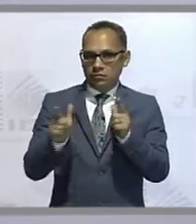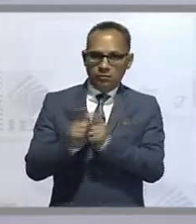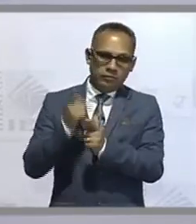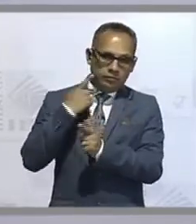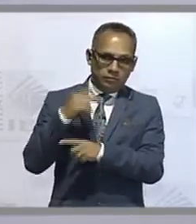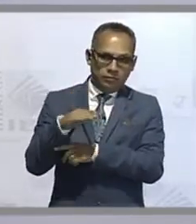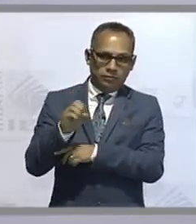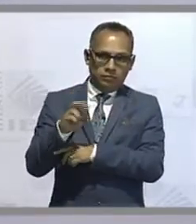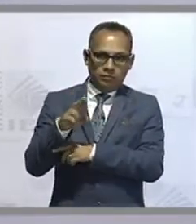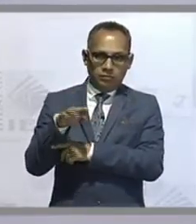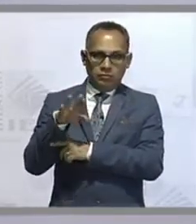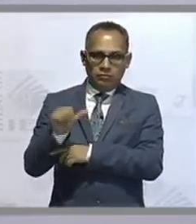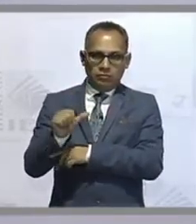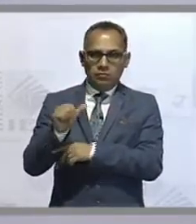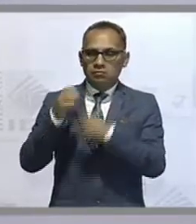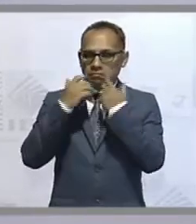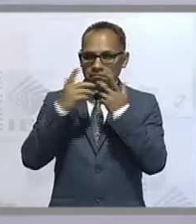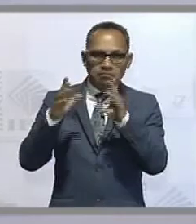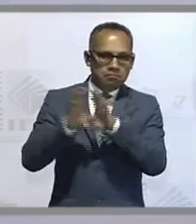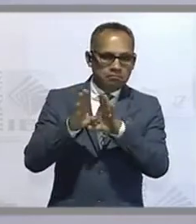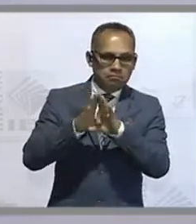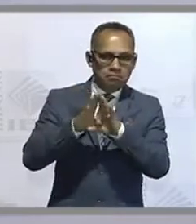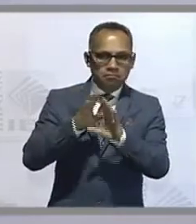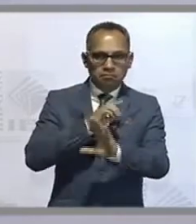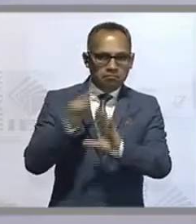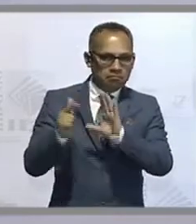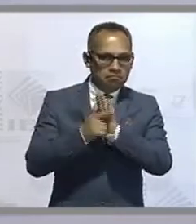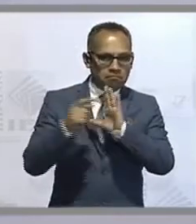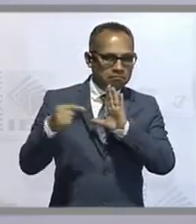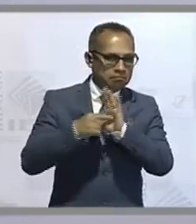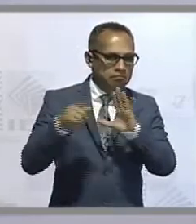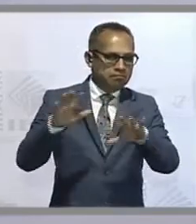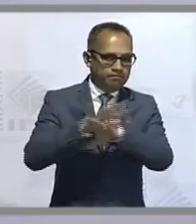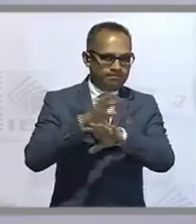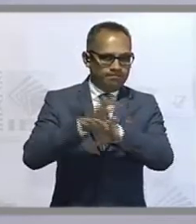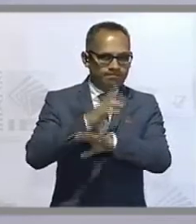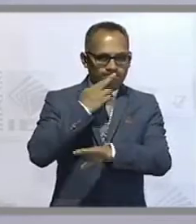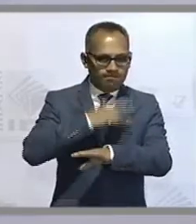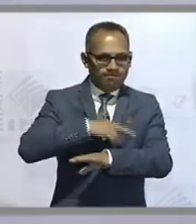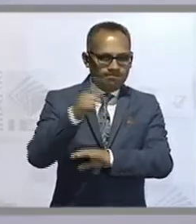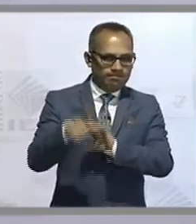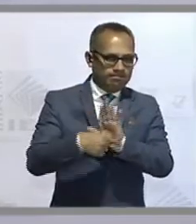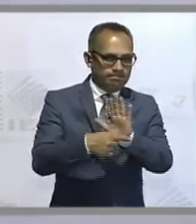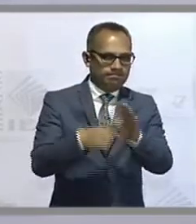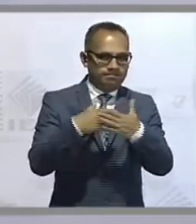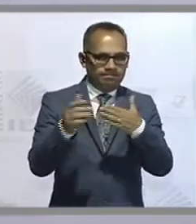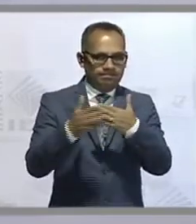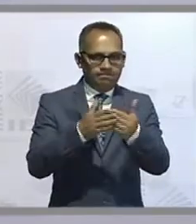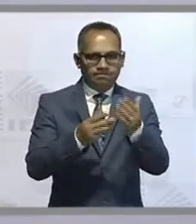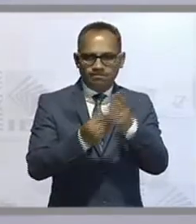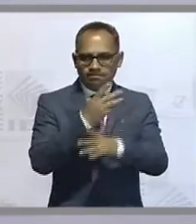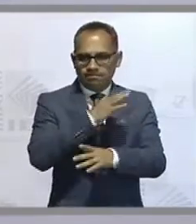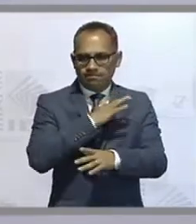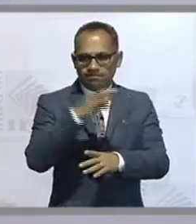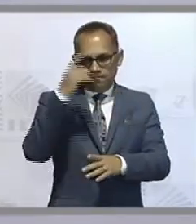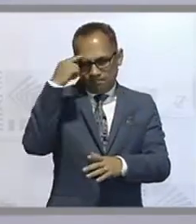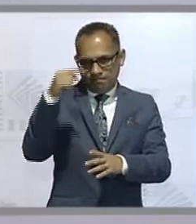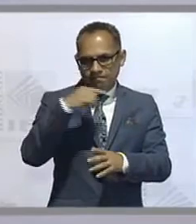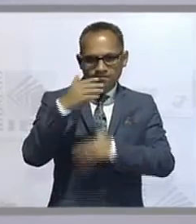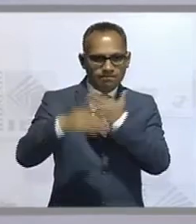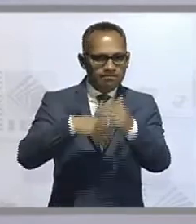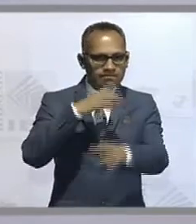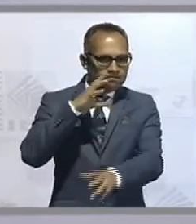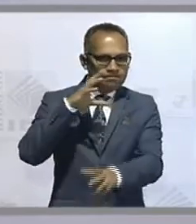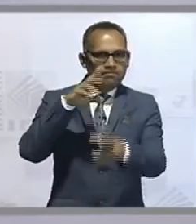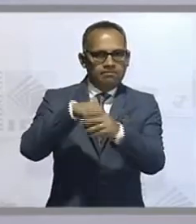a modificar el modelo económico que vive nuestro país de qué manera será un modelo incluyente donde el estado sea